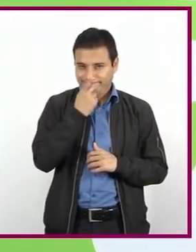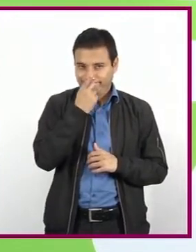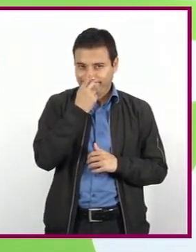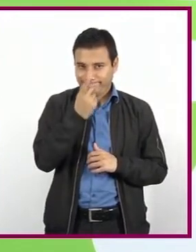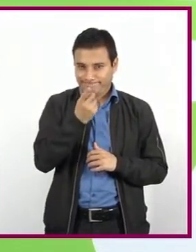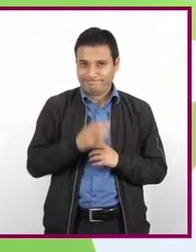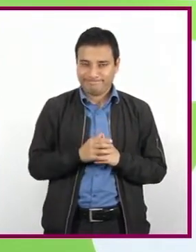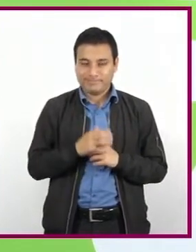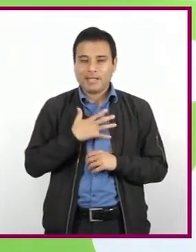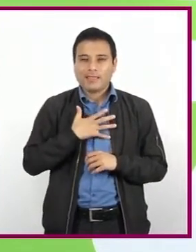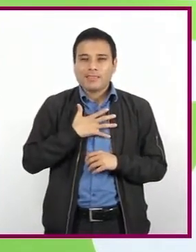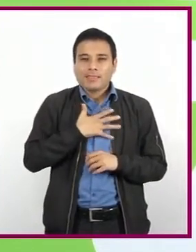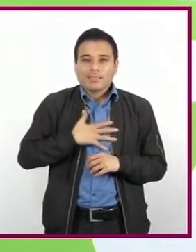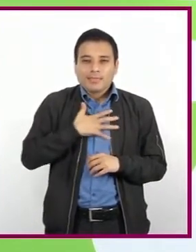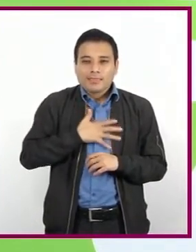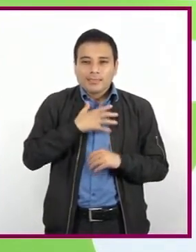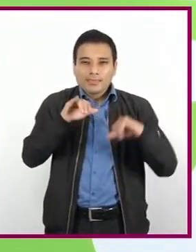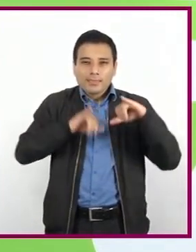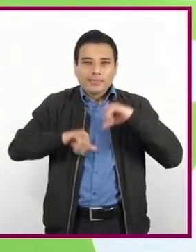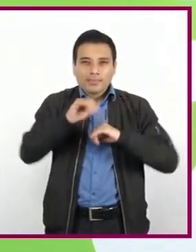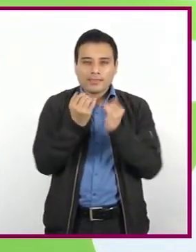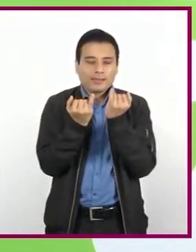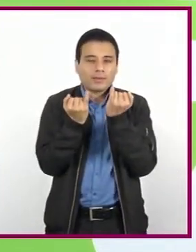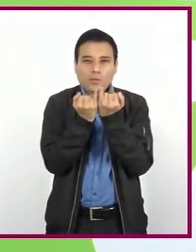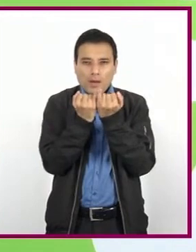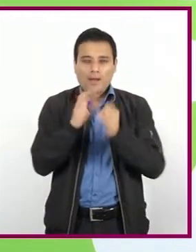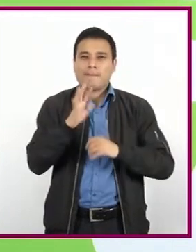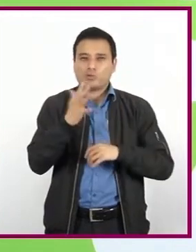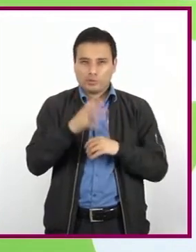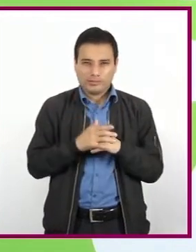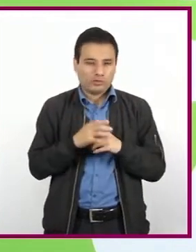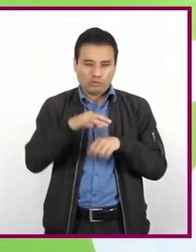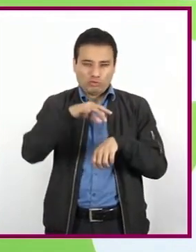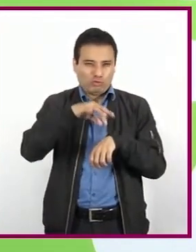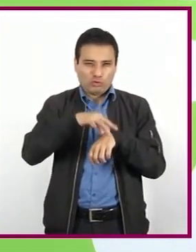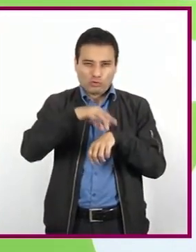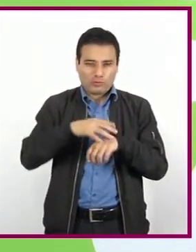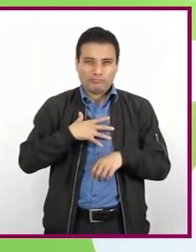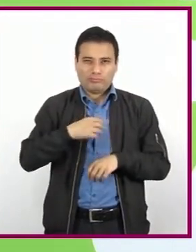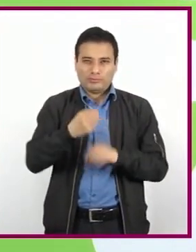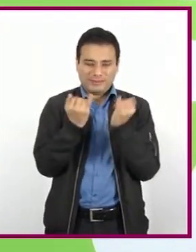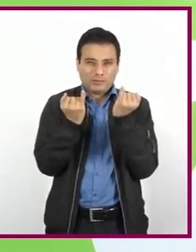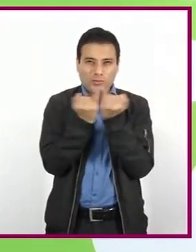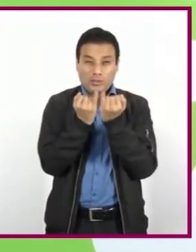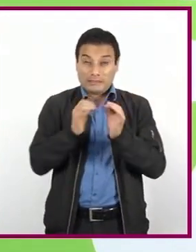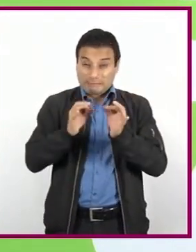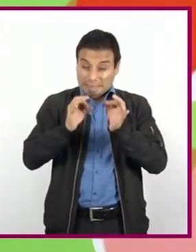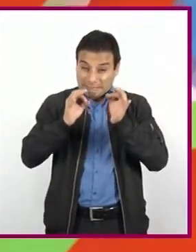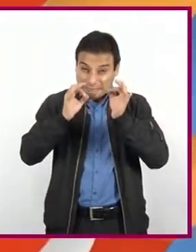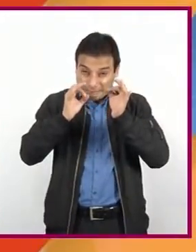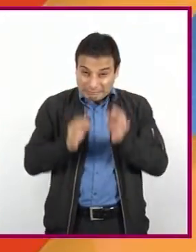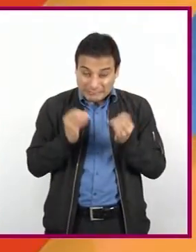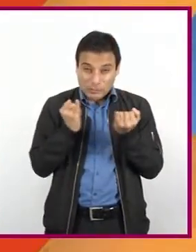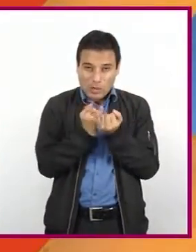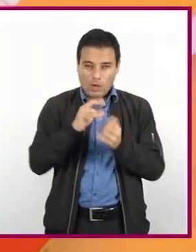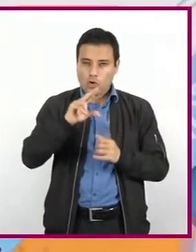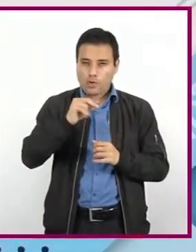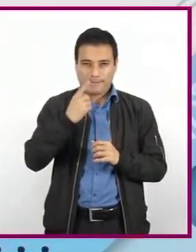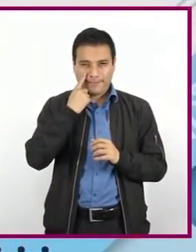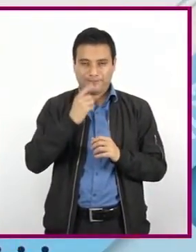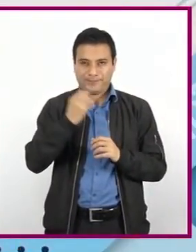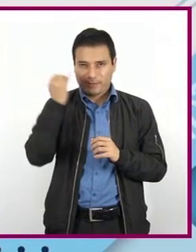el experimento es algo parecido a lo que pasa con las radiografías, pero no es completamente idéntico. En la